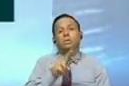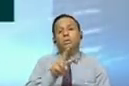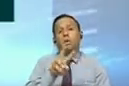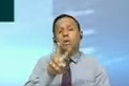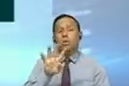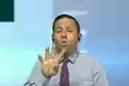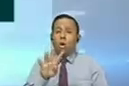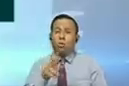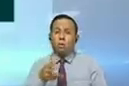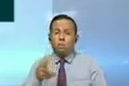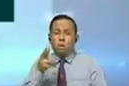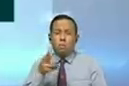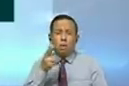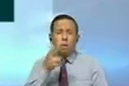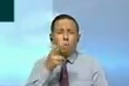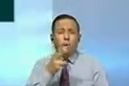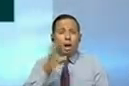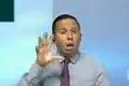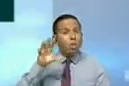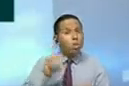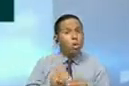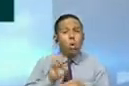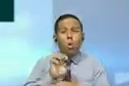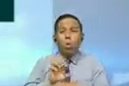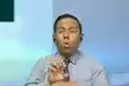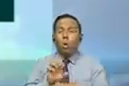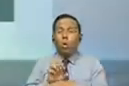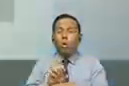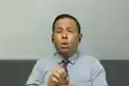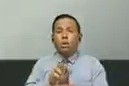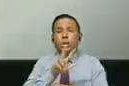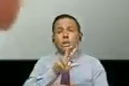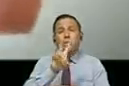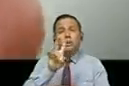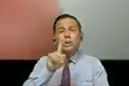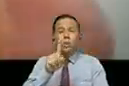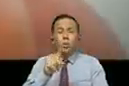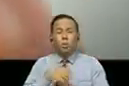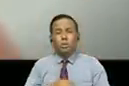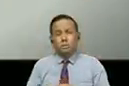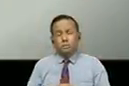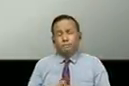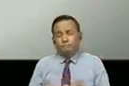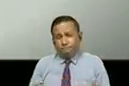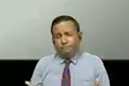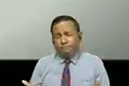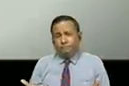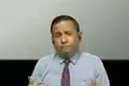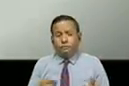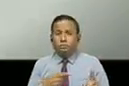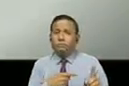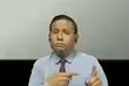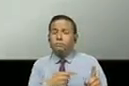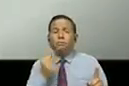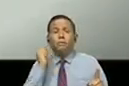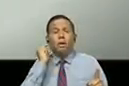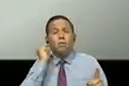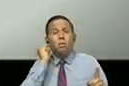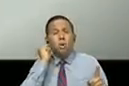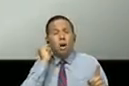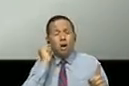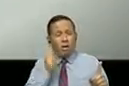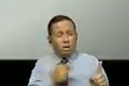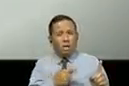nacional, 371. Él no es Dios para que le quite la vida así. Ahogada en llanto, la hermana de